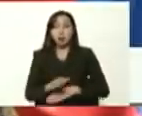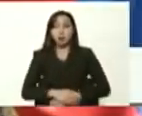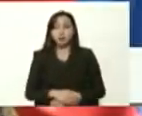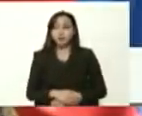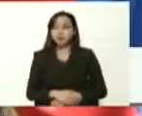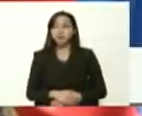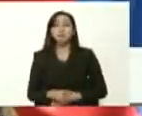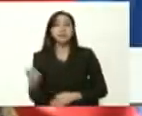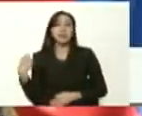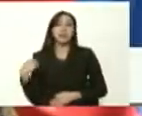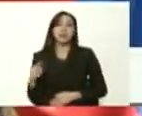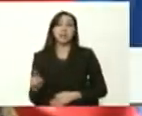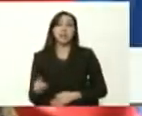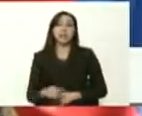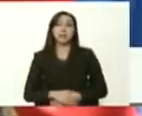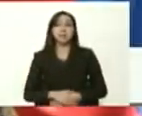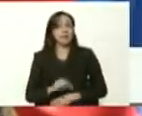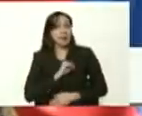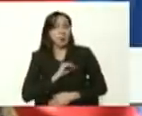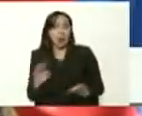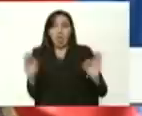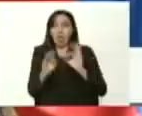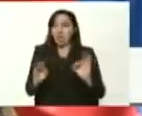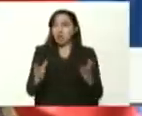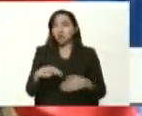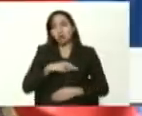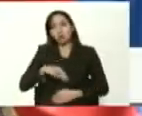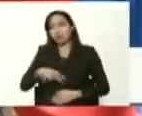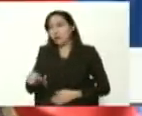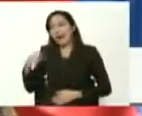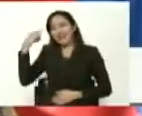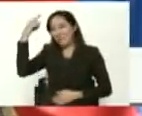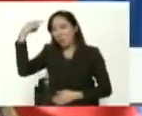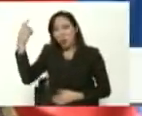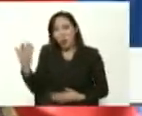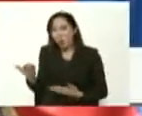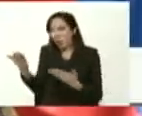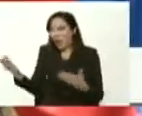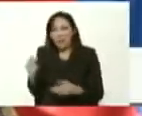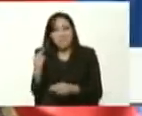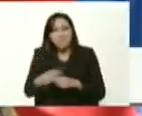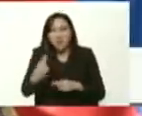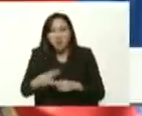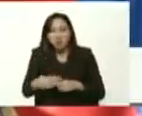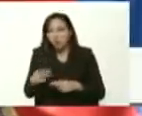tener temor a las consecuencias, estamos hablando de un psicópata peligroso.